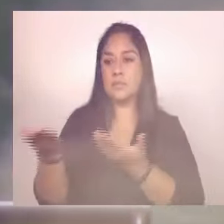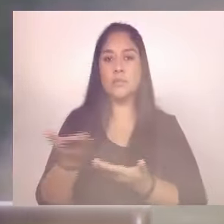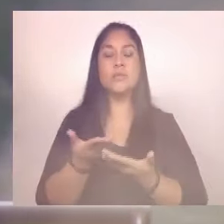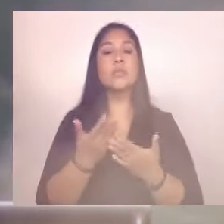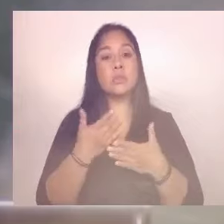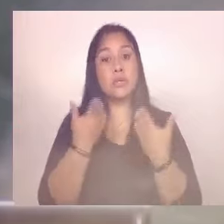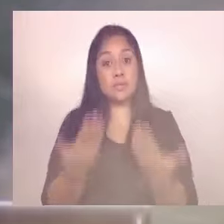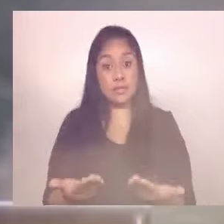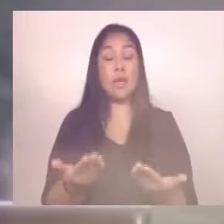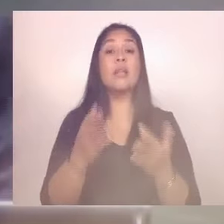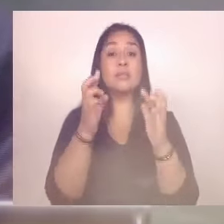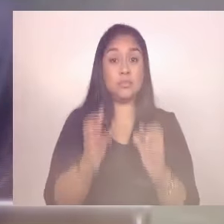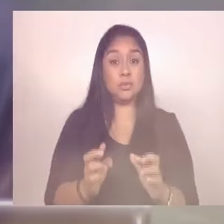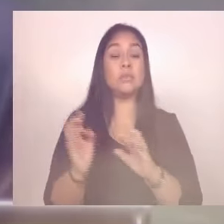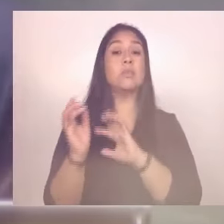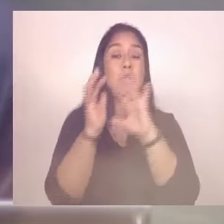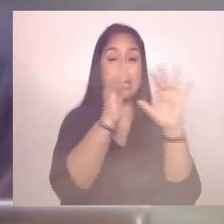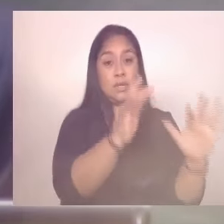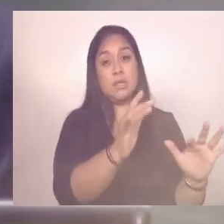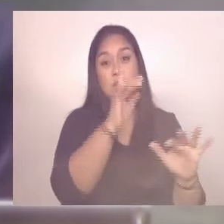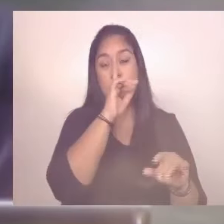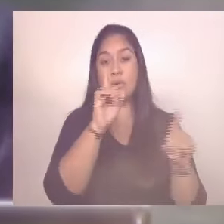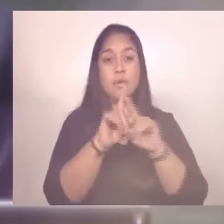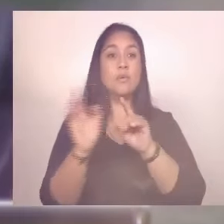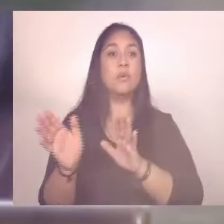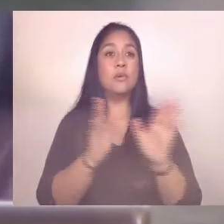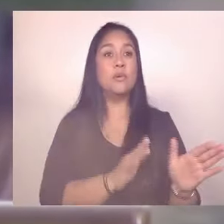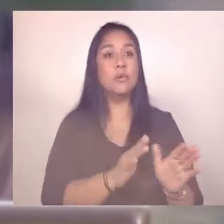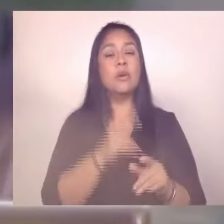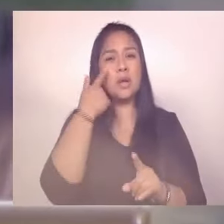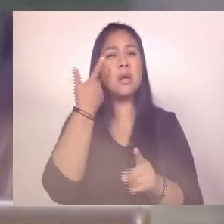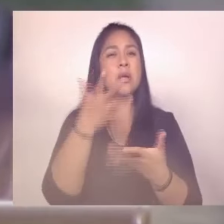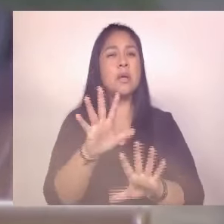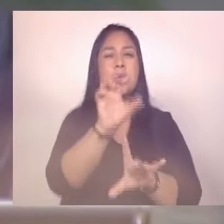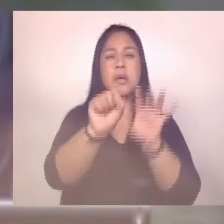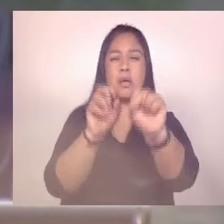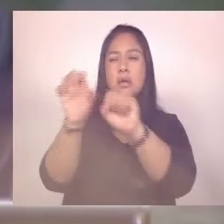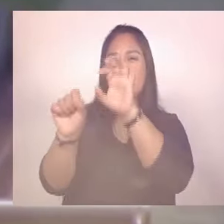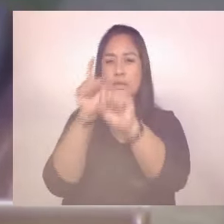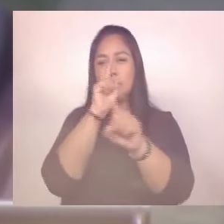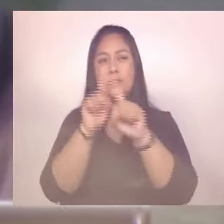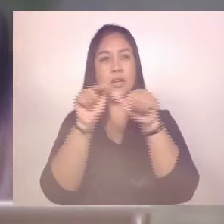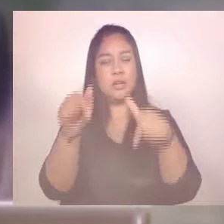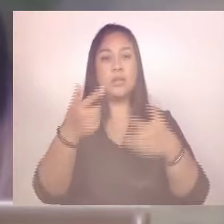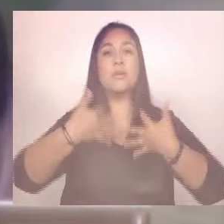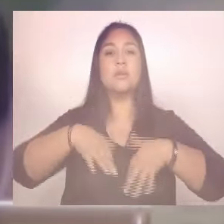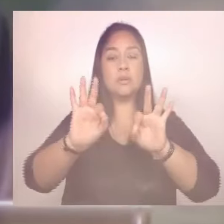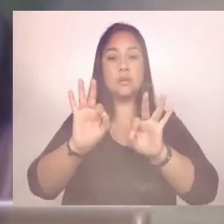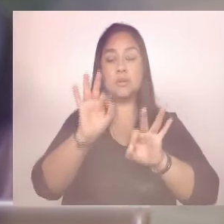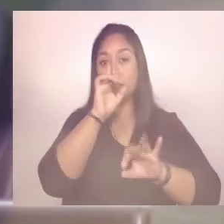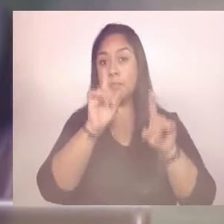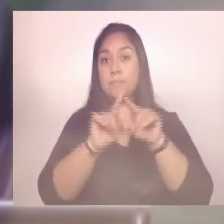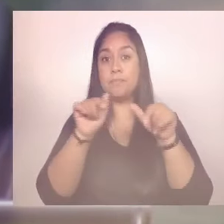atención y protección que otorga a las personas migrantes. Hemos identificado las áreas de mejora y oportunidad